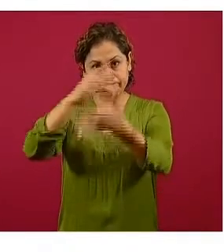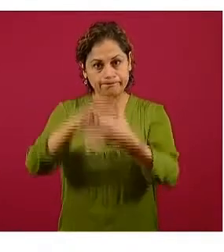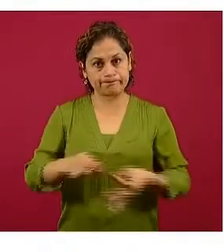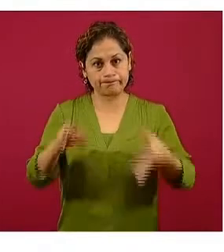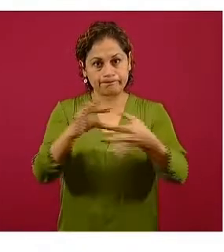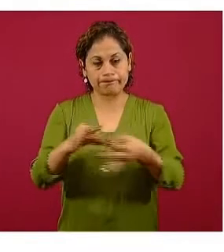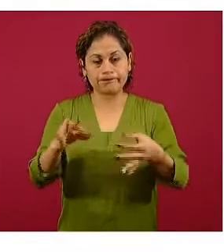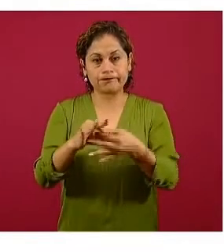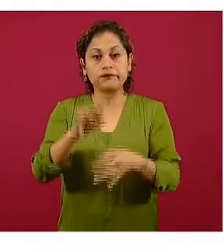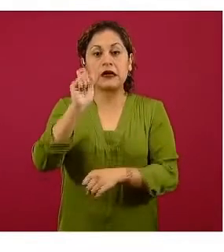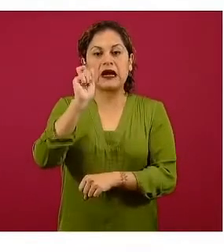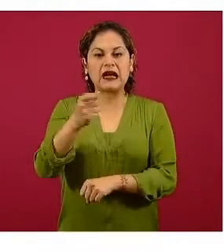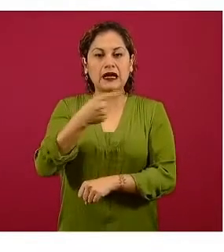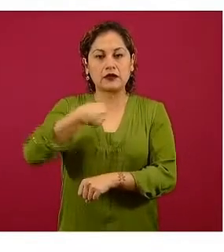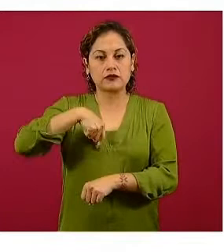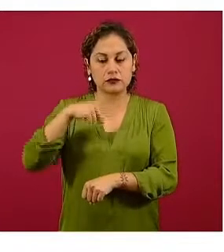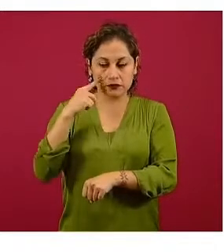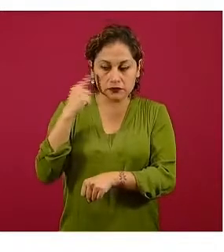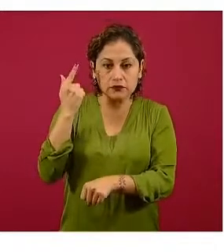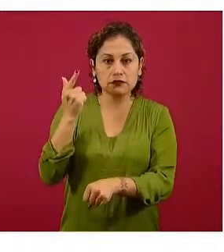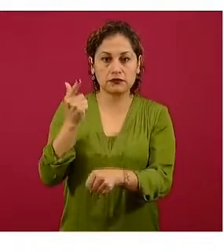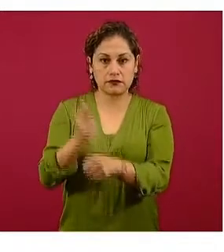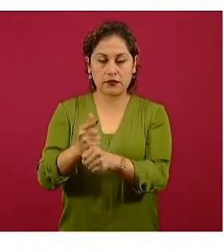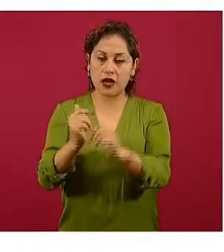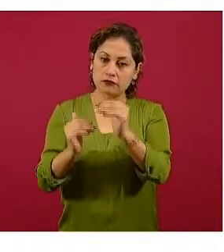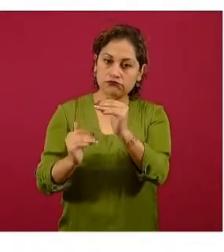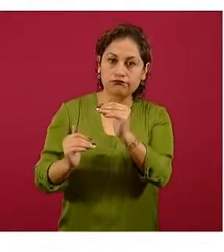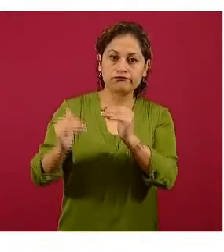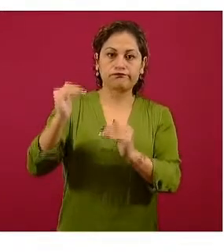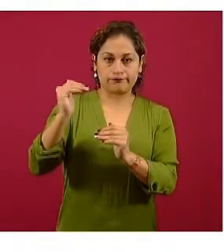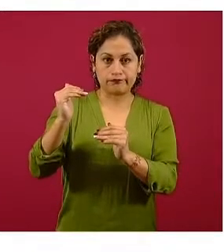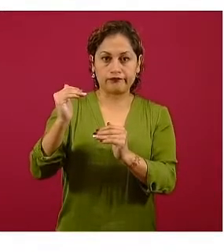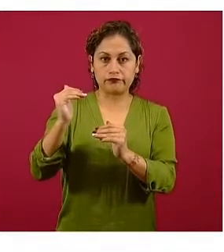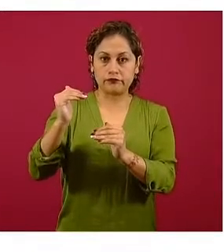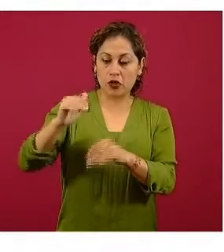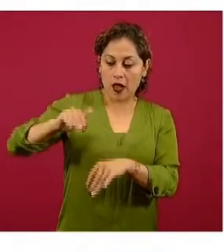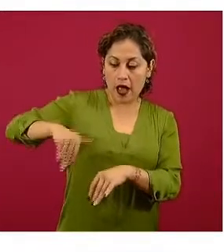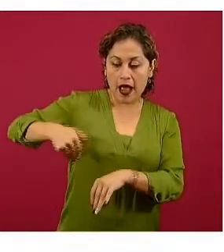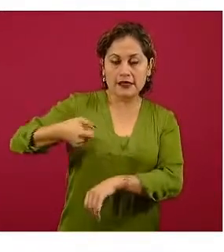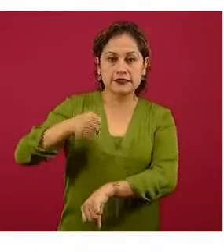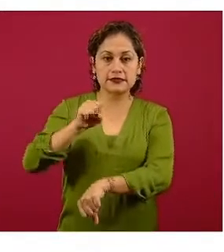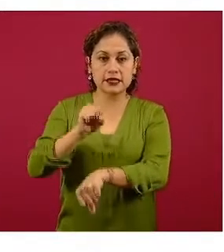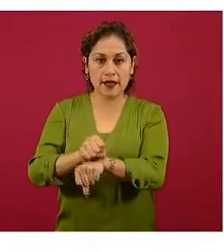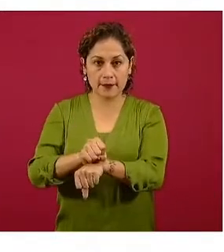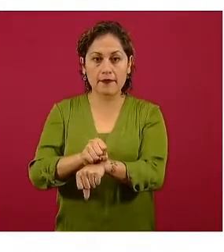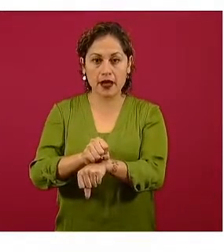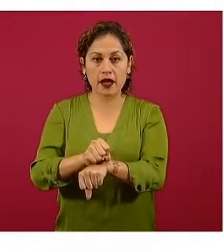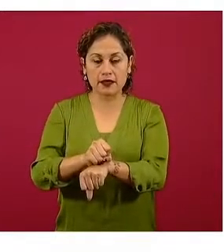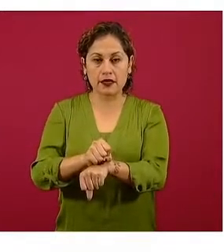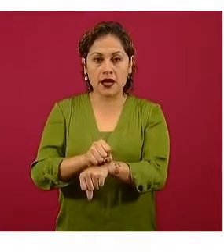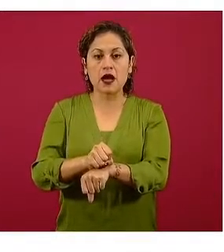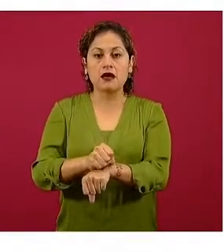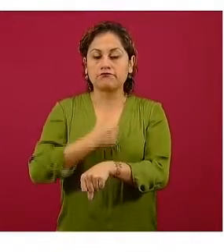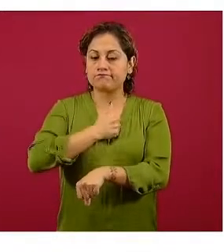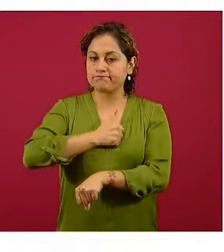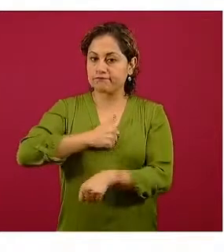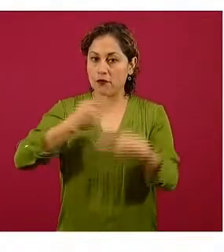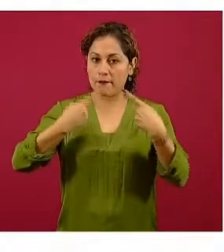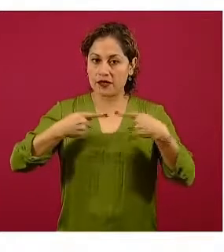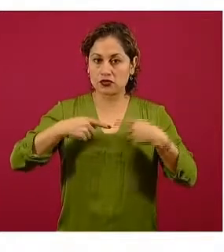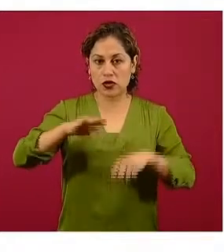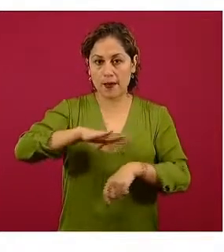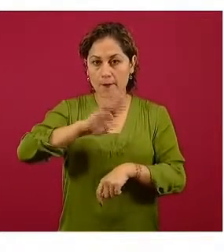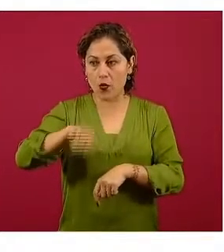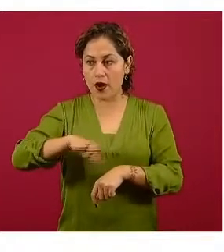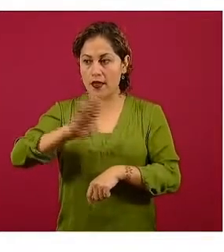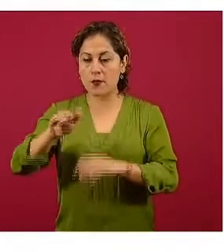cierto, también estamos observando un incremento en las últimas semanas en las lamentables ocurrencias de las